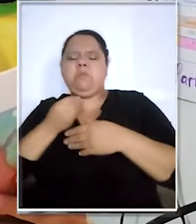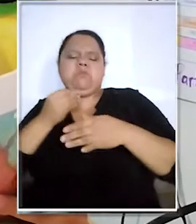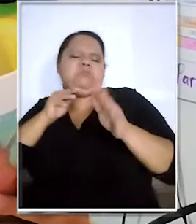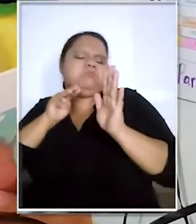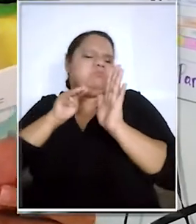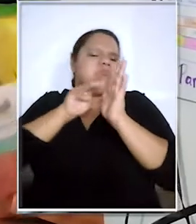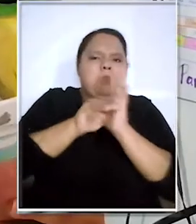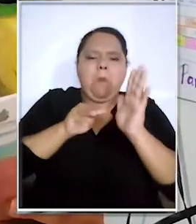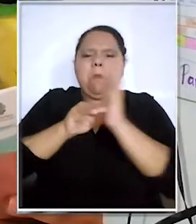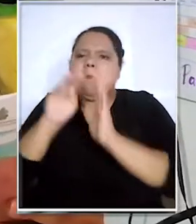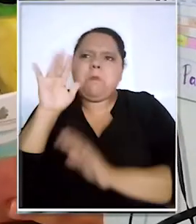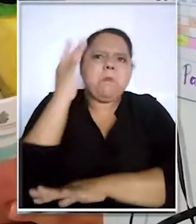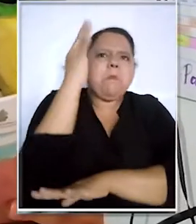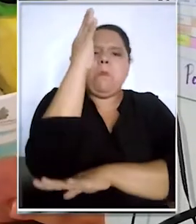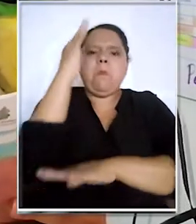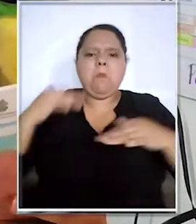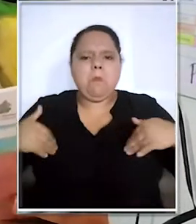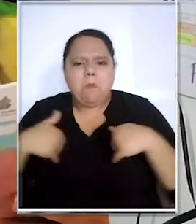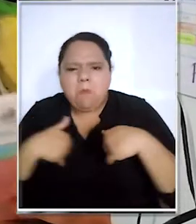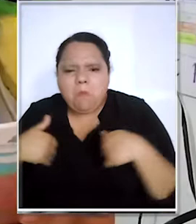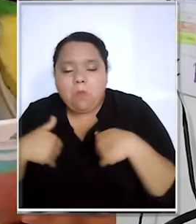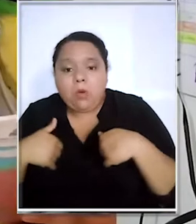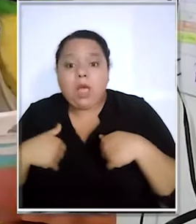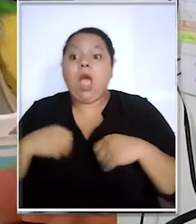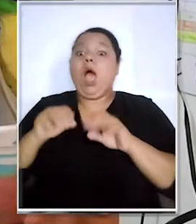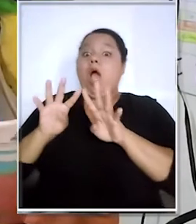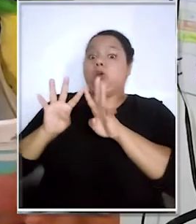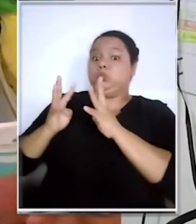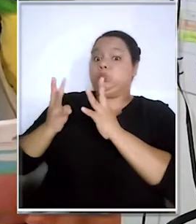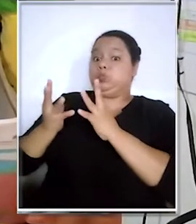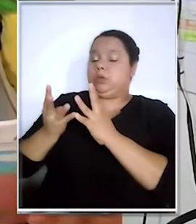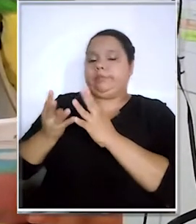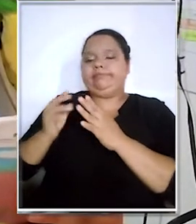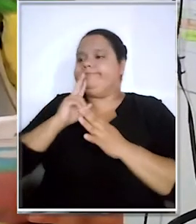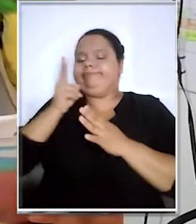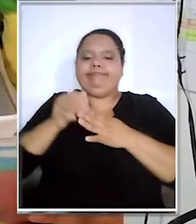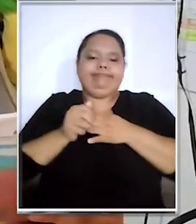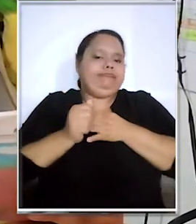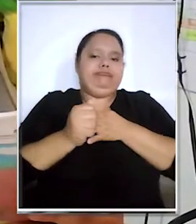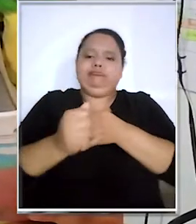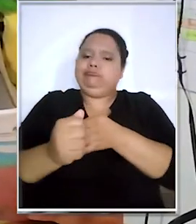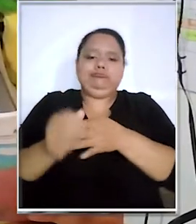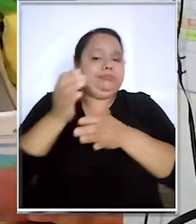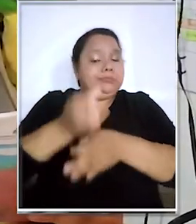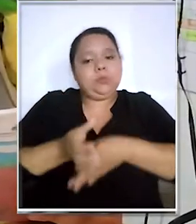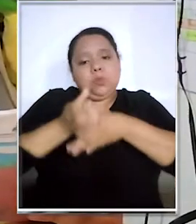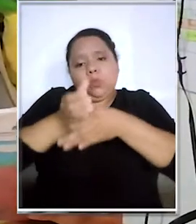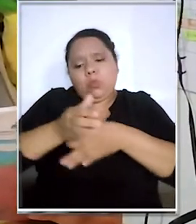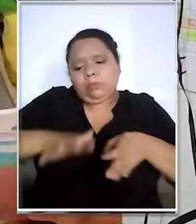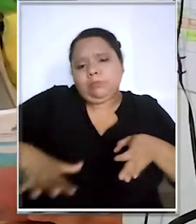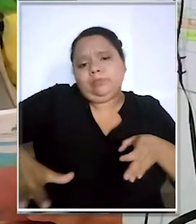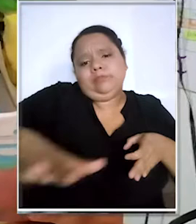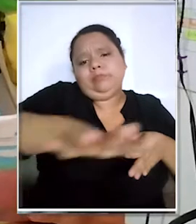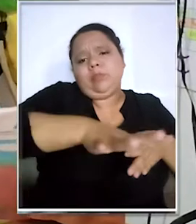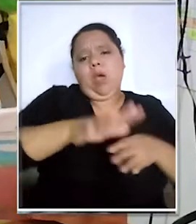caza. Dice Ricardo Martínez que en sus tribus no hay dirigente que pueda cuidar las áreas protegidas